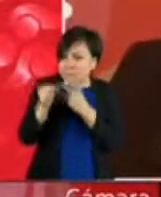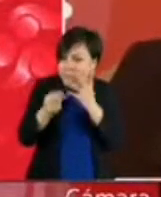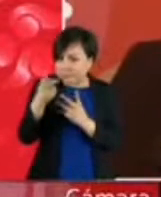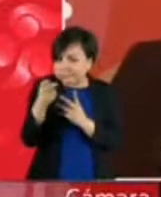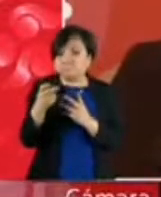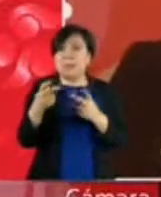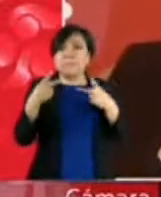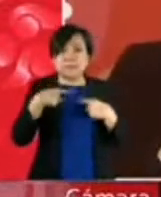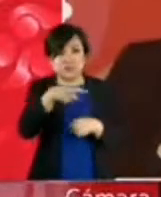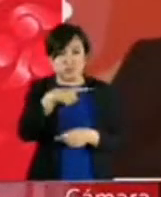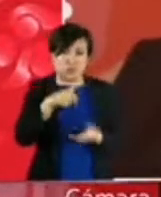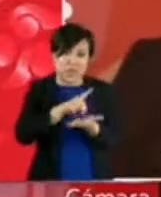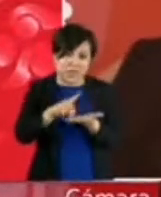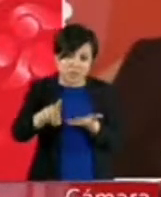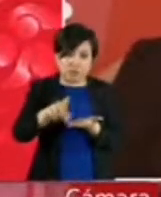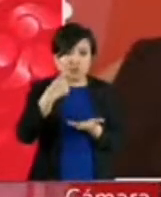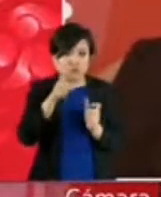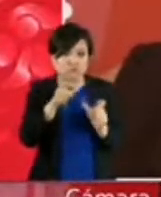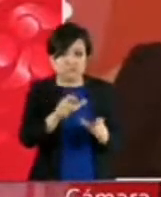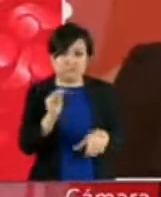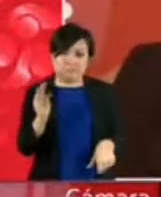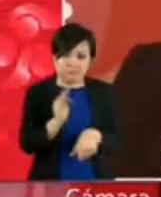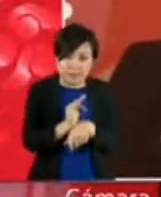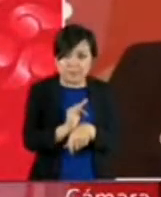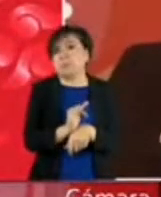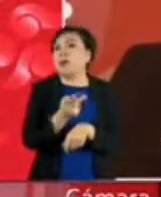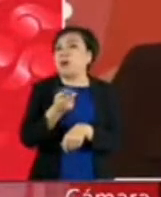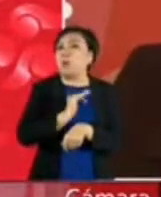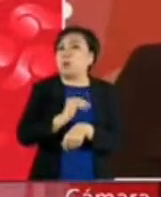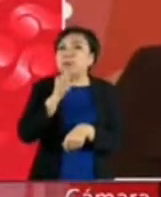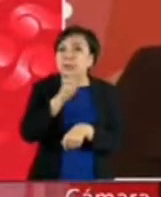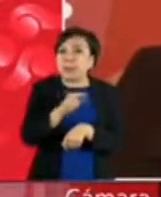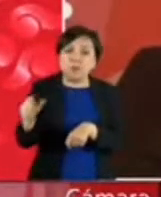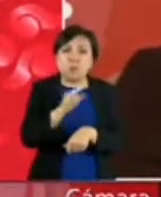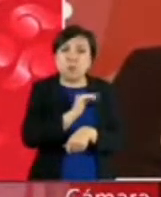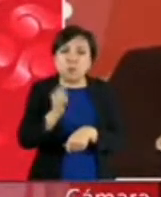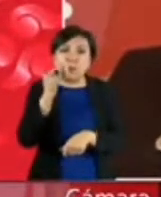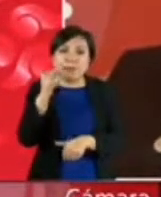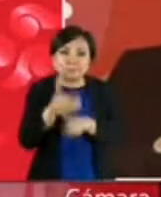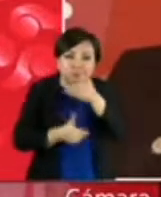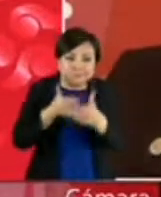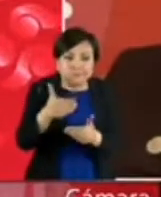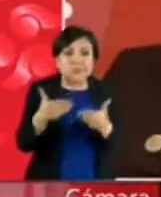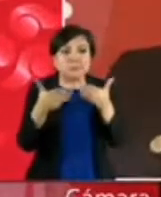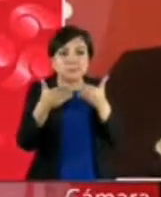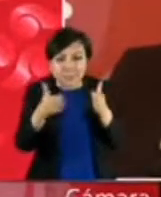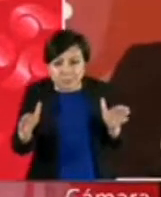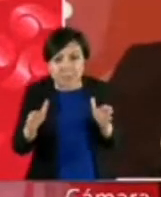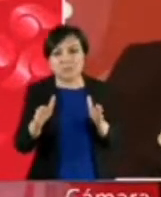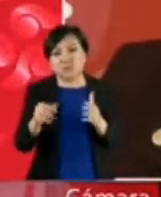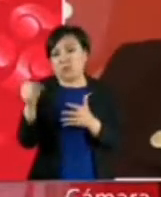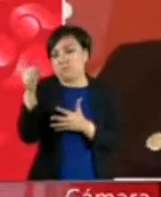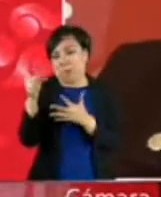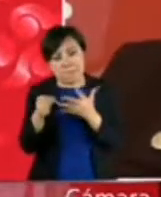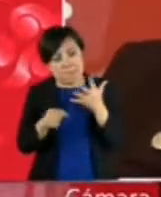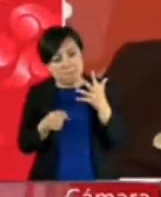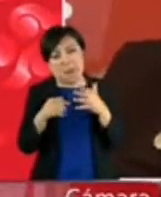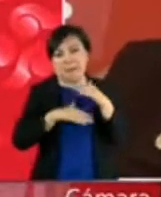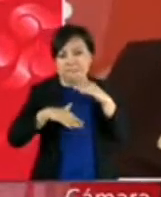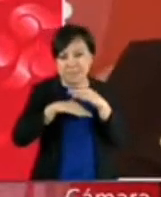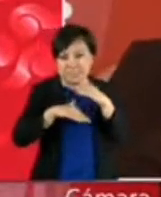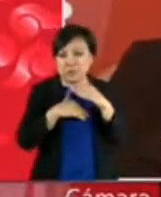la seguridad de los ciudadanos y garantizan la prestación de bienes y servicios públicos esenciales. En